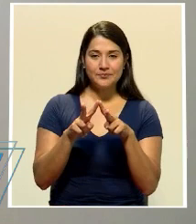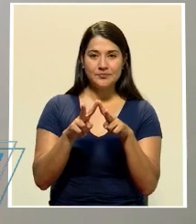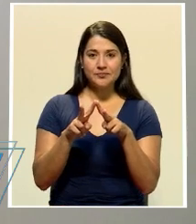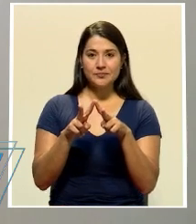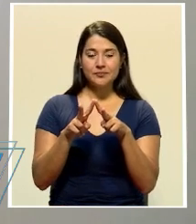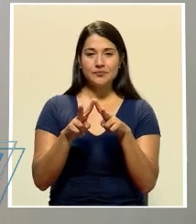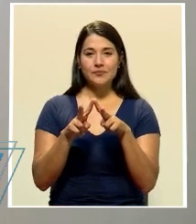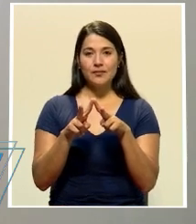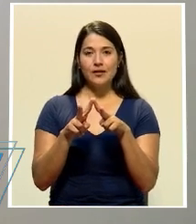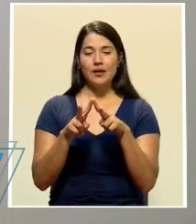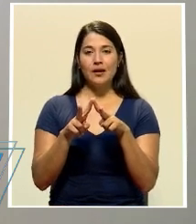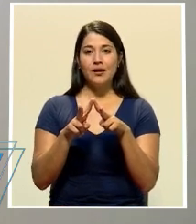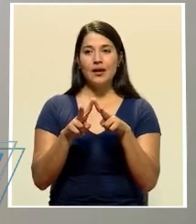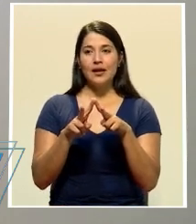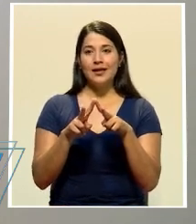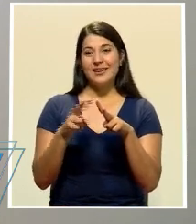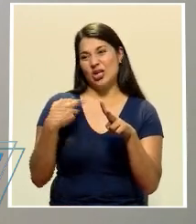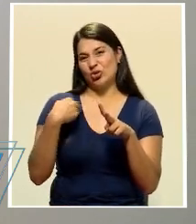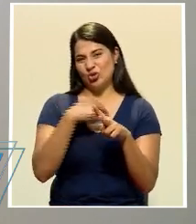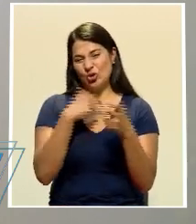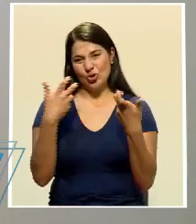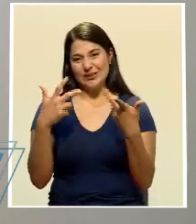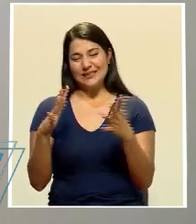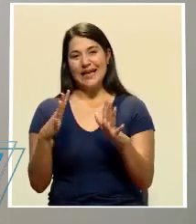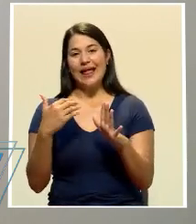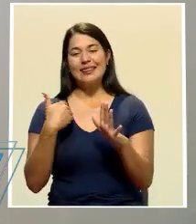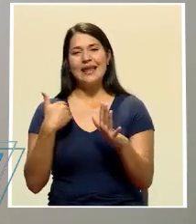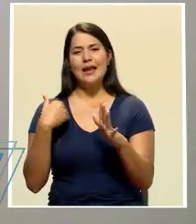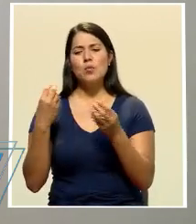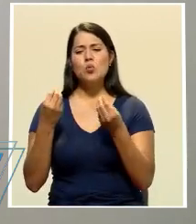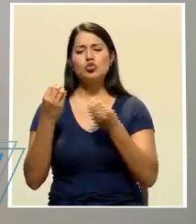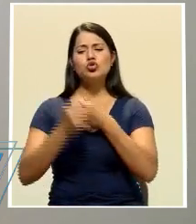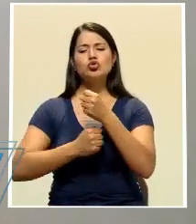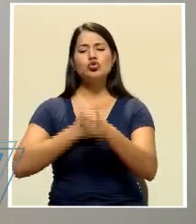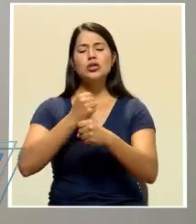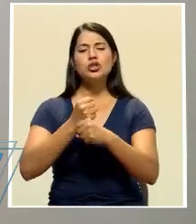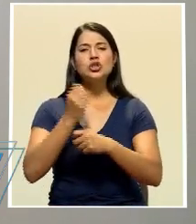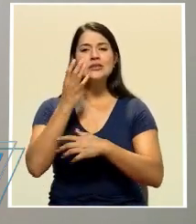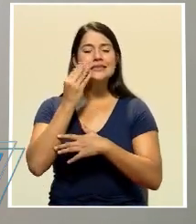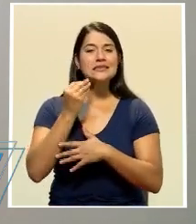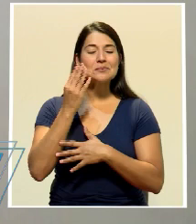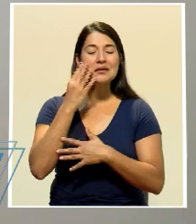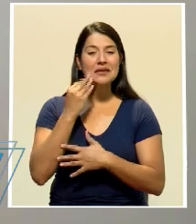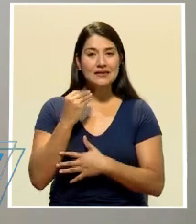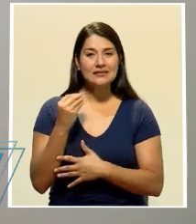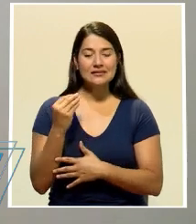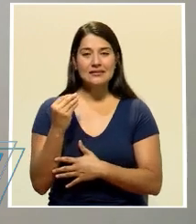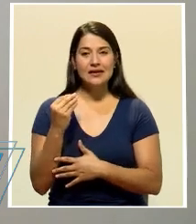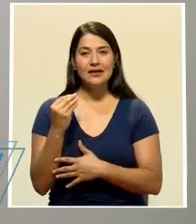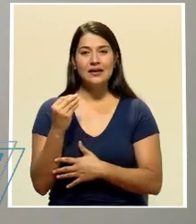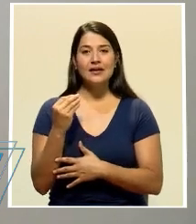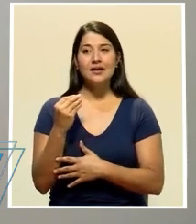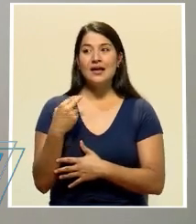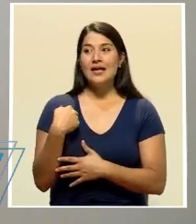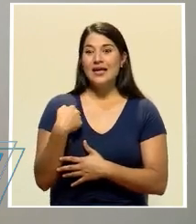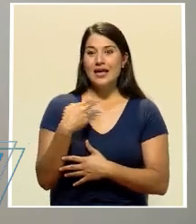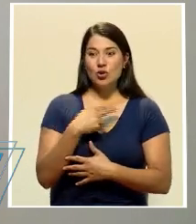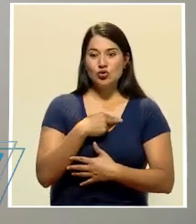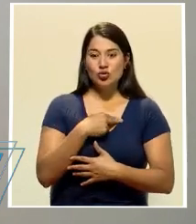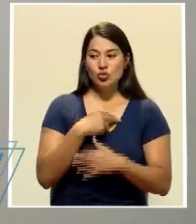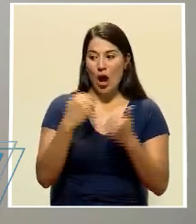comunicadores que pintamos canas de encontrarnos en este momento con un